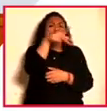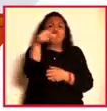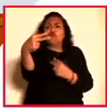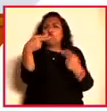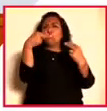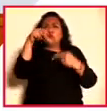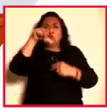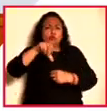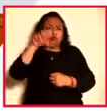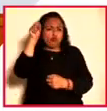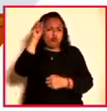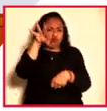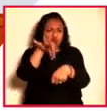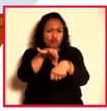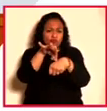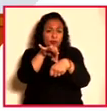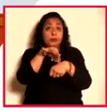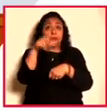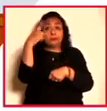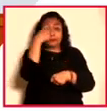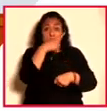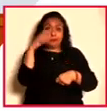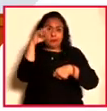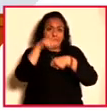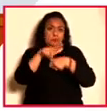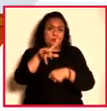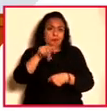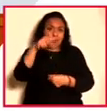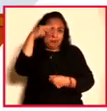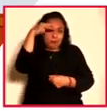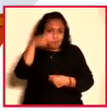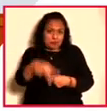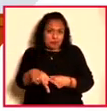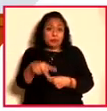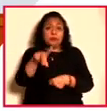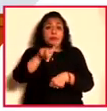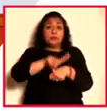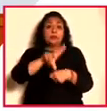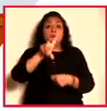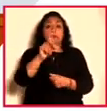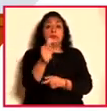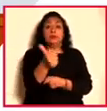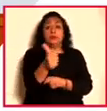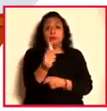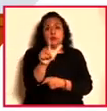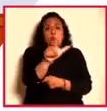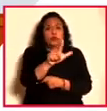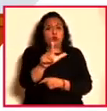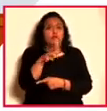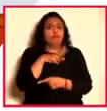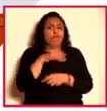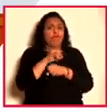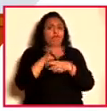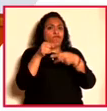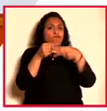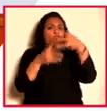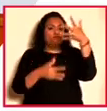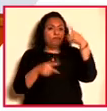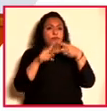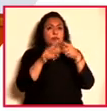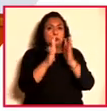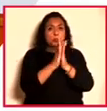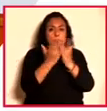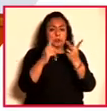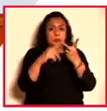transmisión completamente en vivo, la hora cultural de la televisión mexicana, el 30 de agosto, un lunes con mucha información. Tenemos libros,